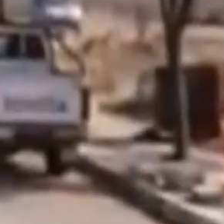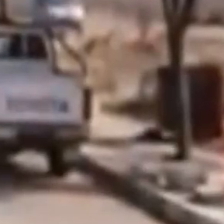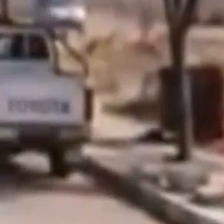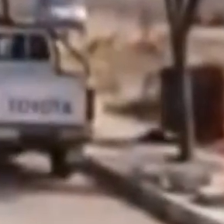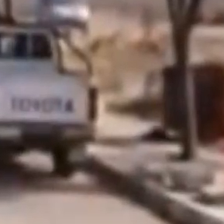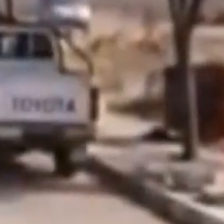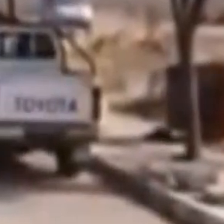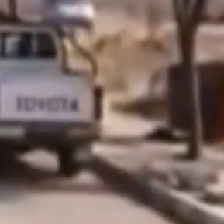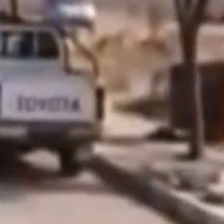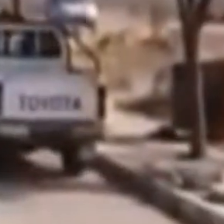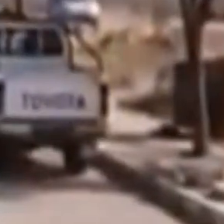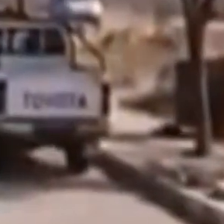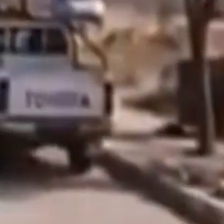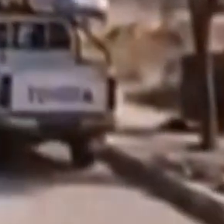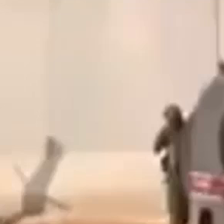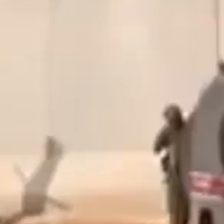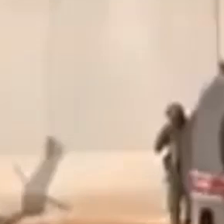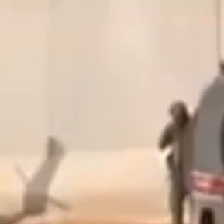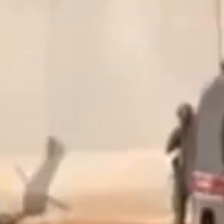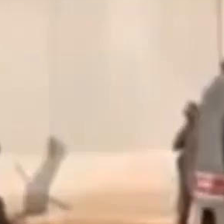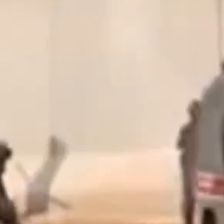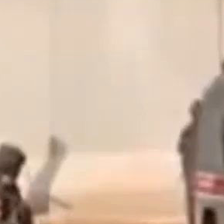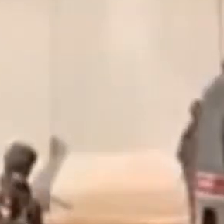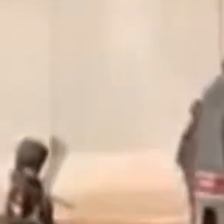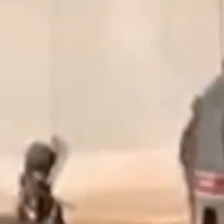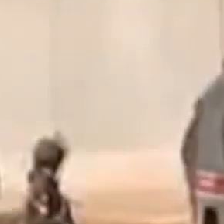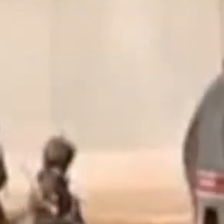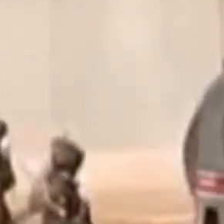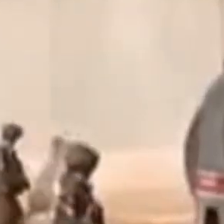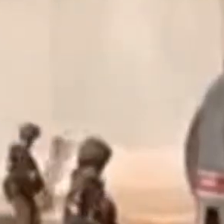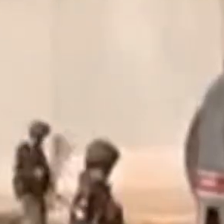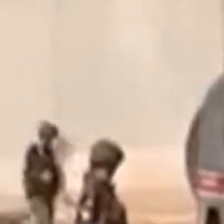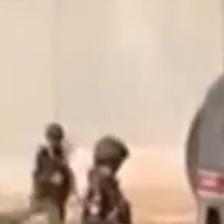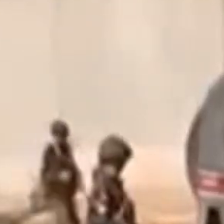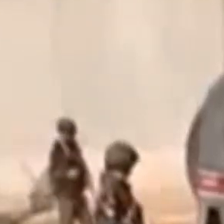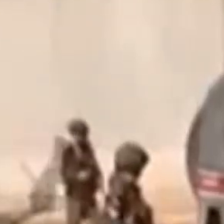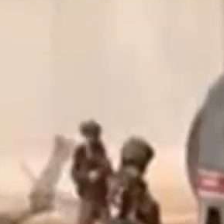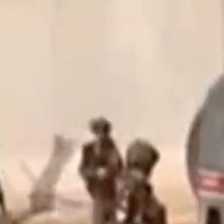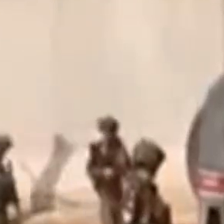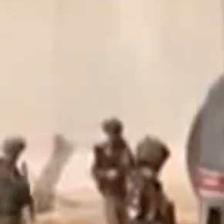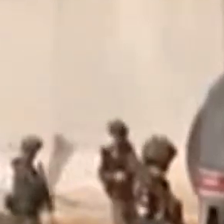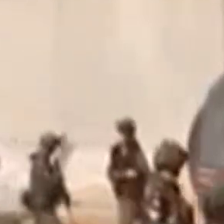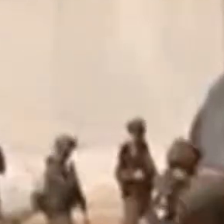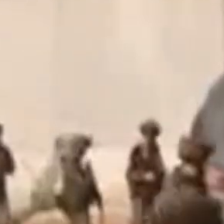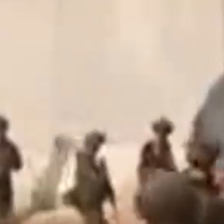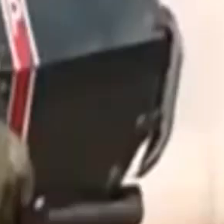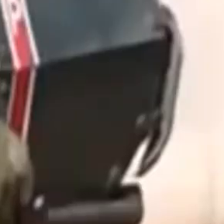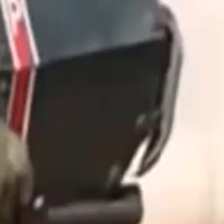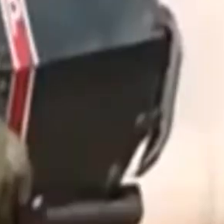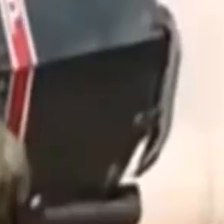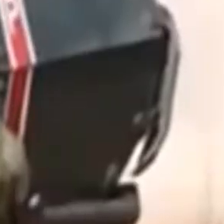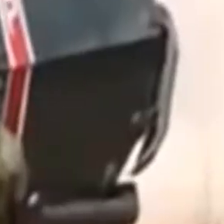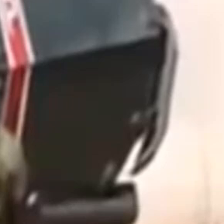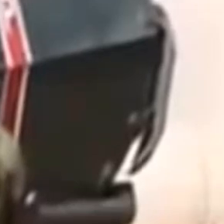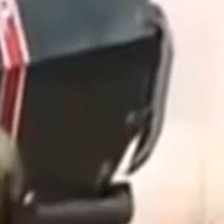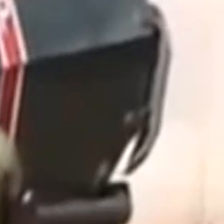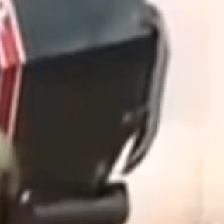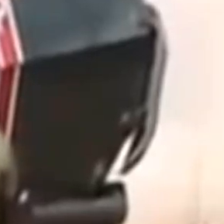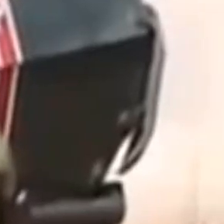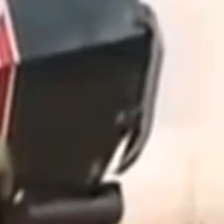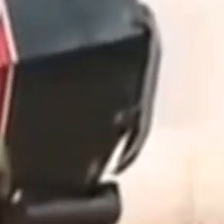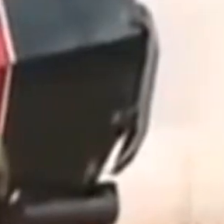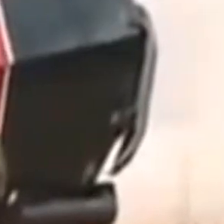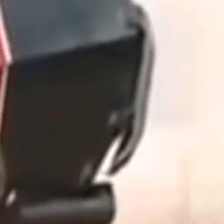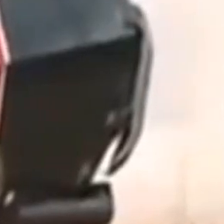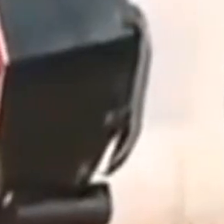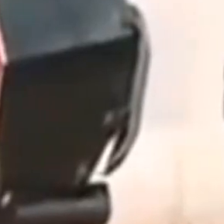como lo están escuchando, ya que están sobrepasando todos los límites al desplegar estos tanques, aviones y misiles rusos en el Caribe, frente a las costas colombianas. En esos